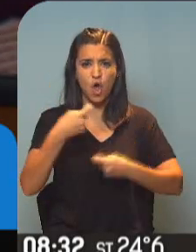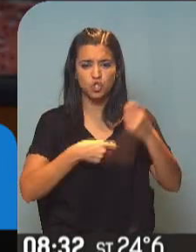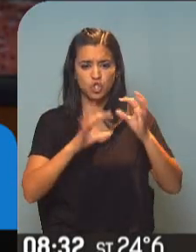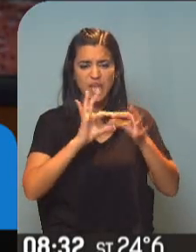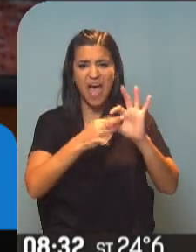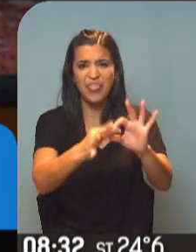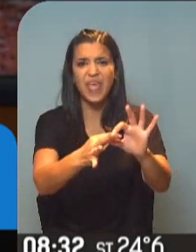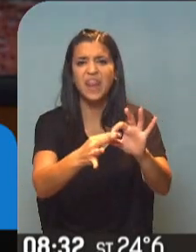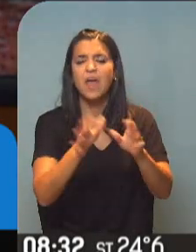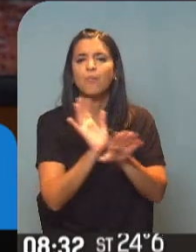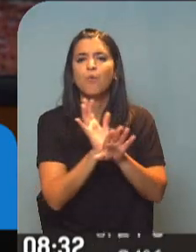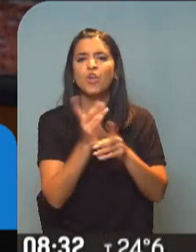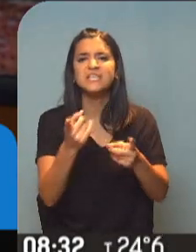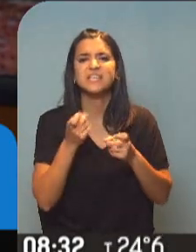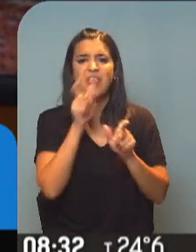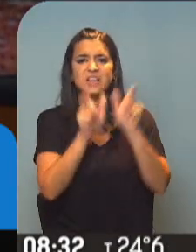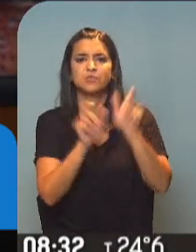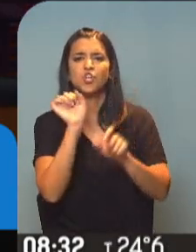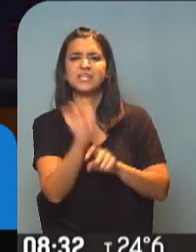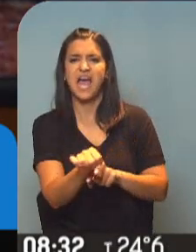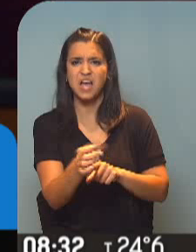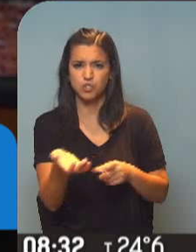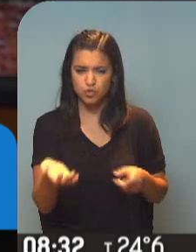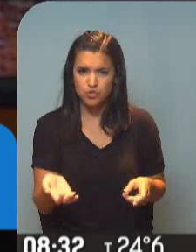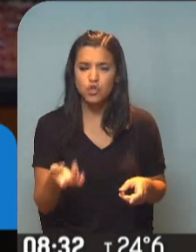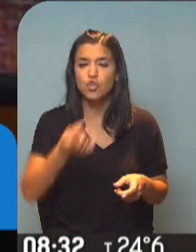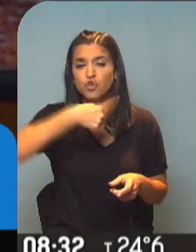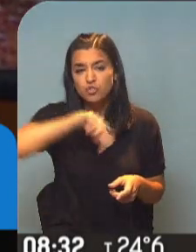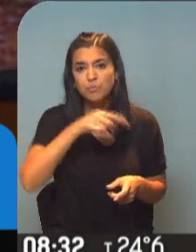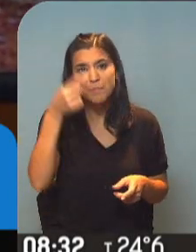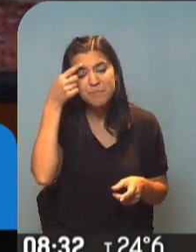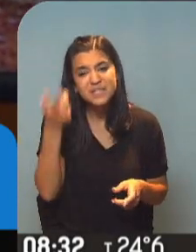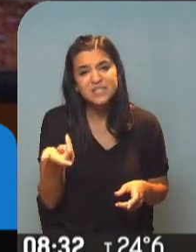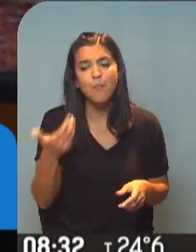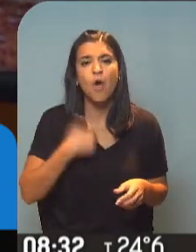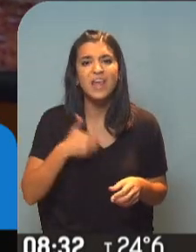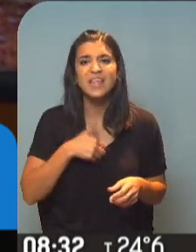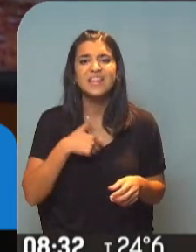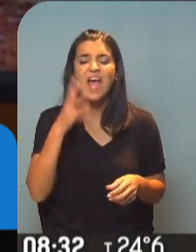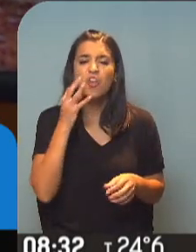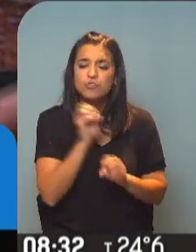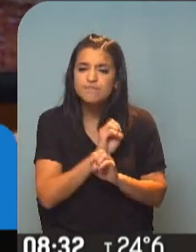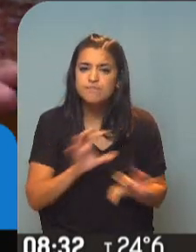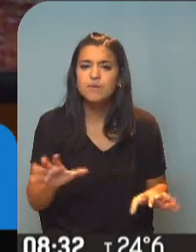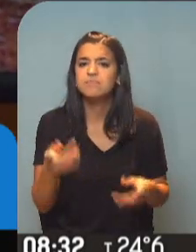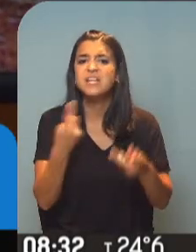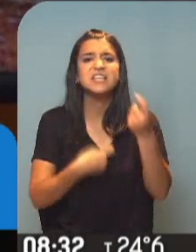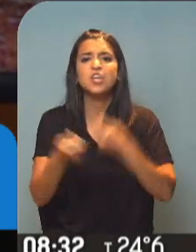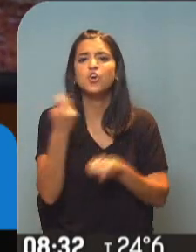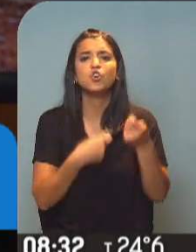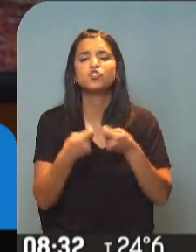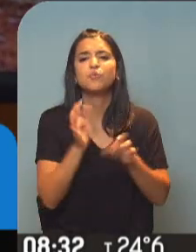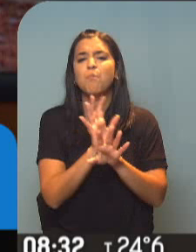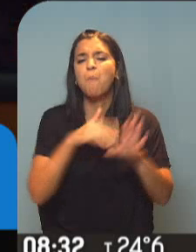deja atrás la necesidad o sea creemos que en la argentina uno de los males más importantes es que el negocio ha invadido toda actividad